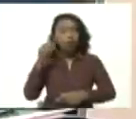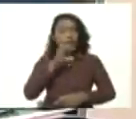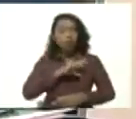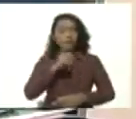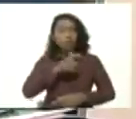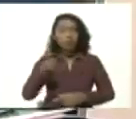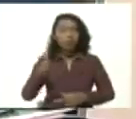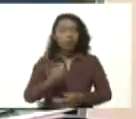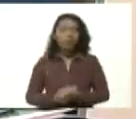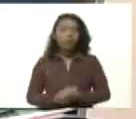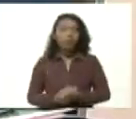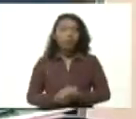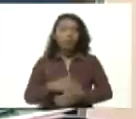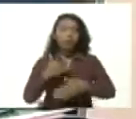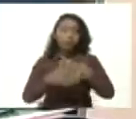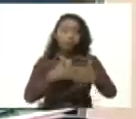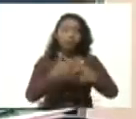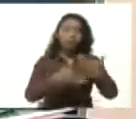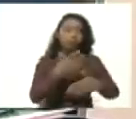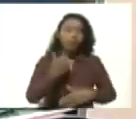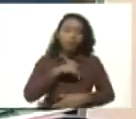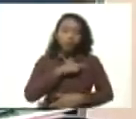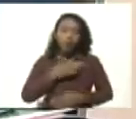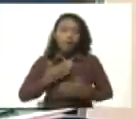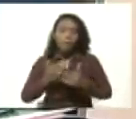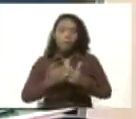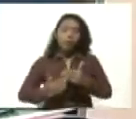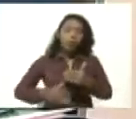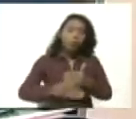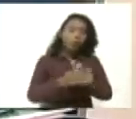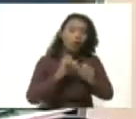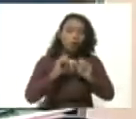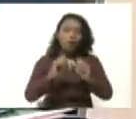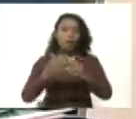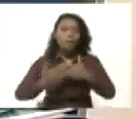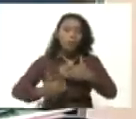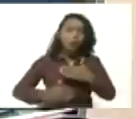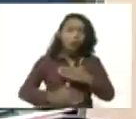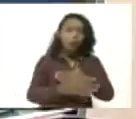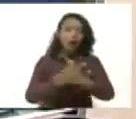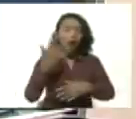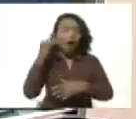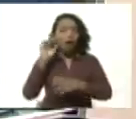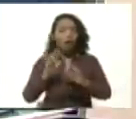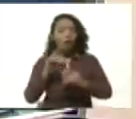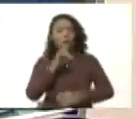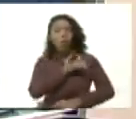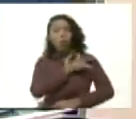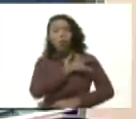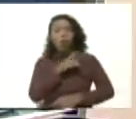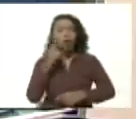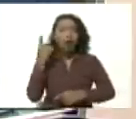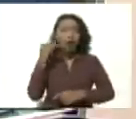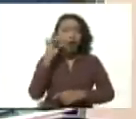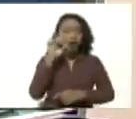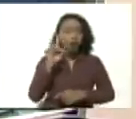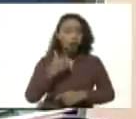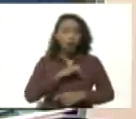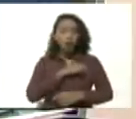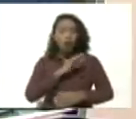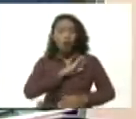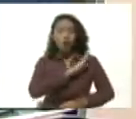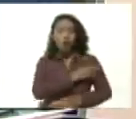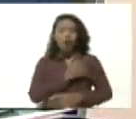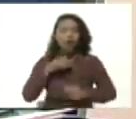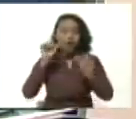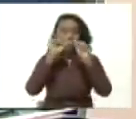construyendo paulatinamente, hemos ido avanzando y seguiremos avanzando. Tenemos una universidad y estamos fortaleciendo el